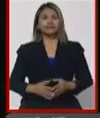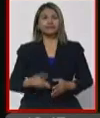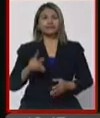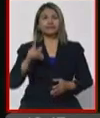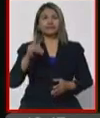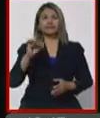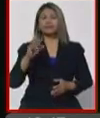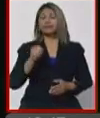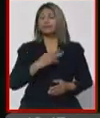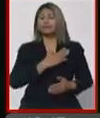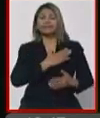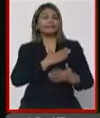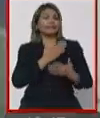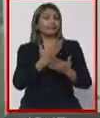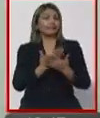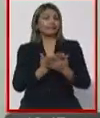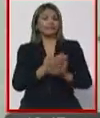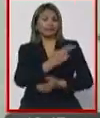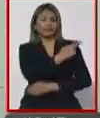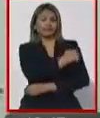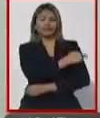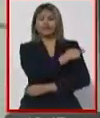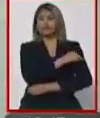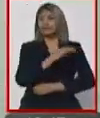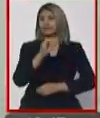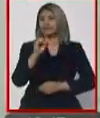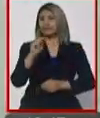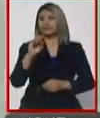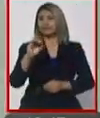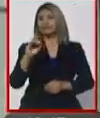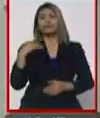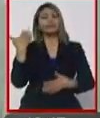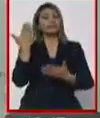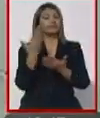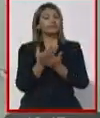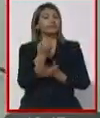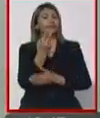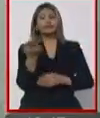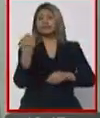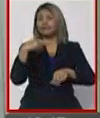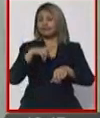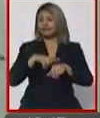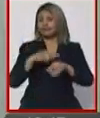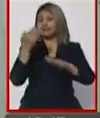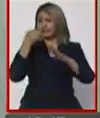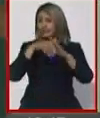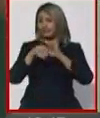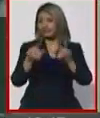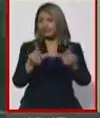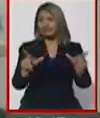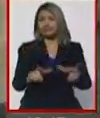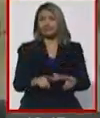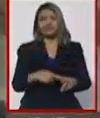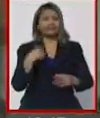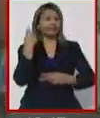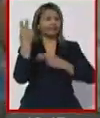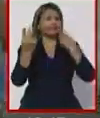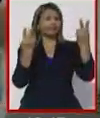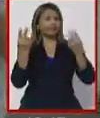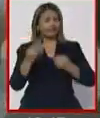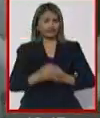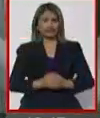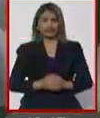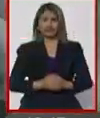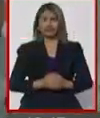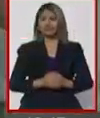Tito el Bambino mostró su lado solidario en el Hospital Oncológico. Llegó como cualquier persona común y corriente e ingresó al lugar para hacer una visita a sus